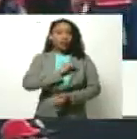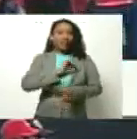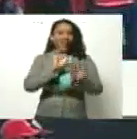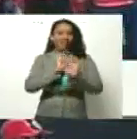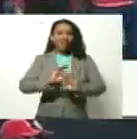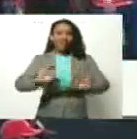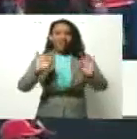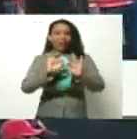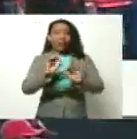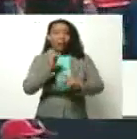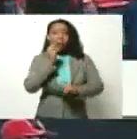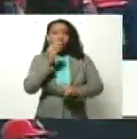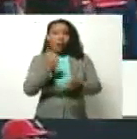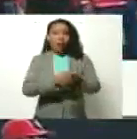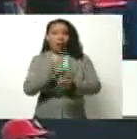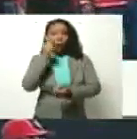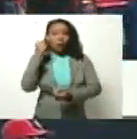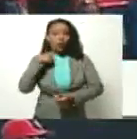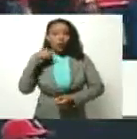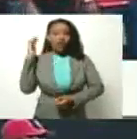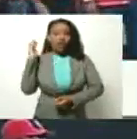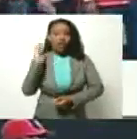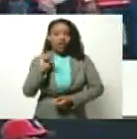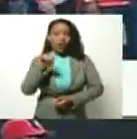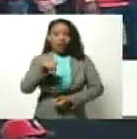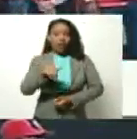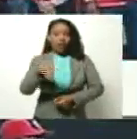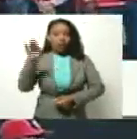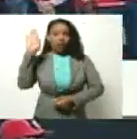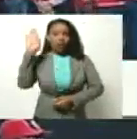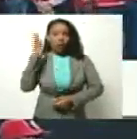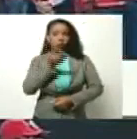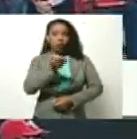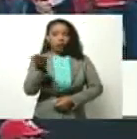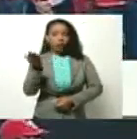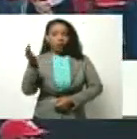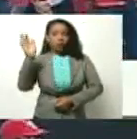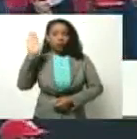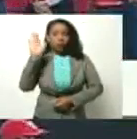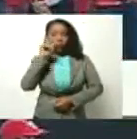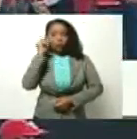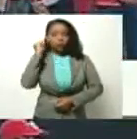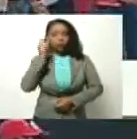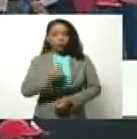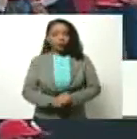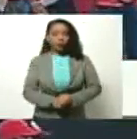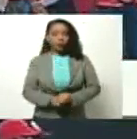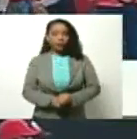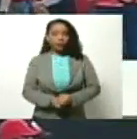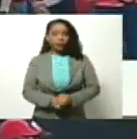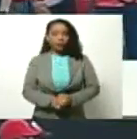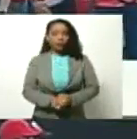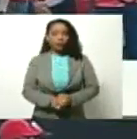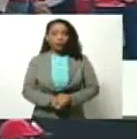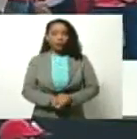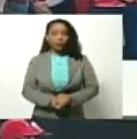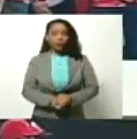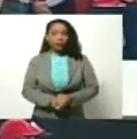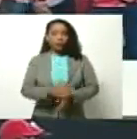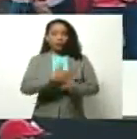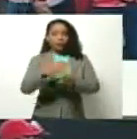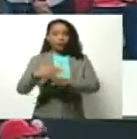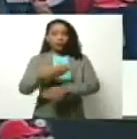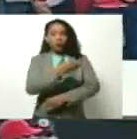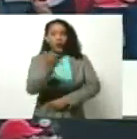bueno hermanos y hermanas yo he venido aquí a juramentarlos a juramentarlas a compartir